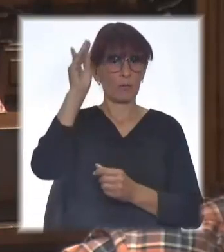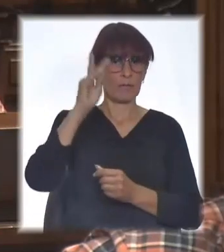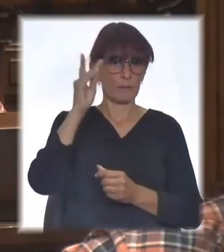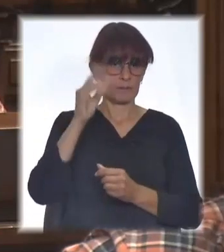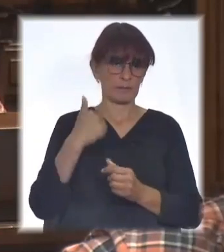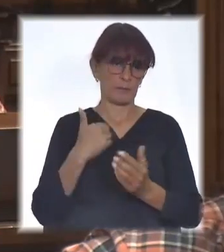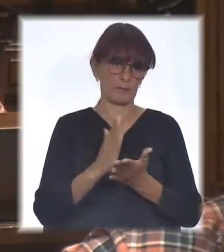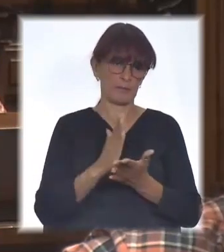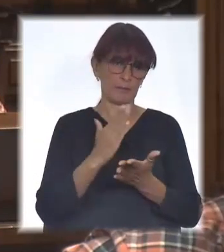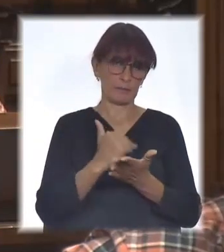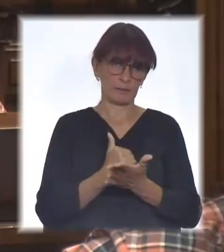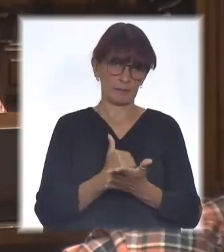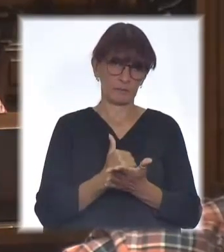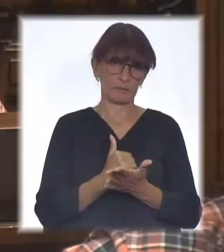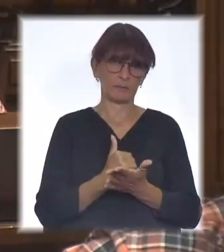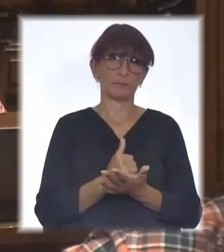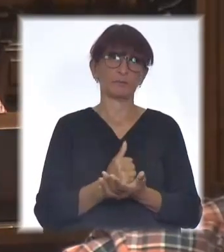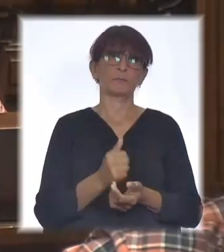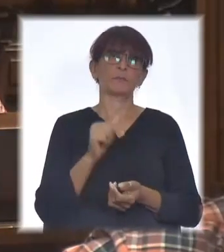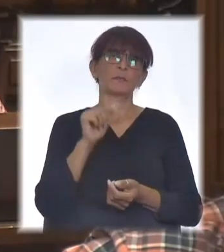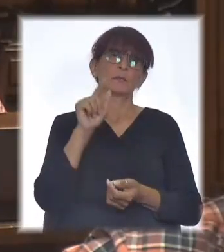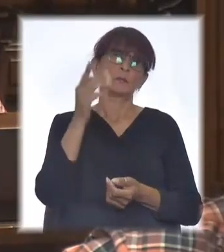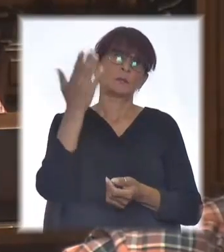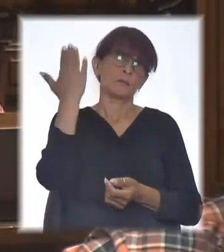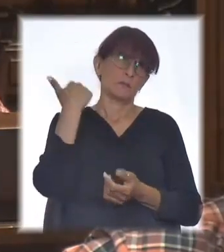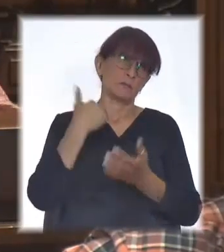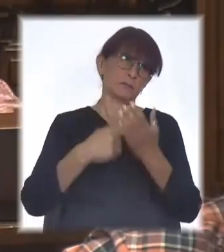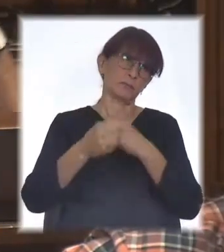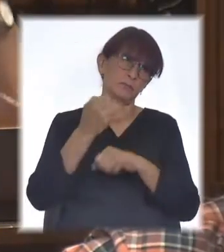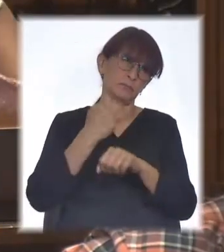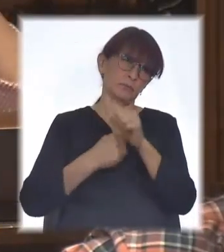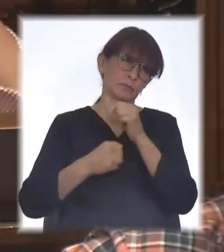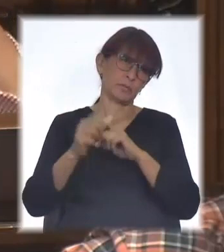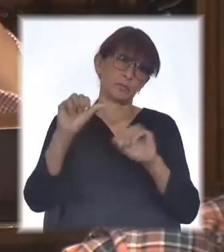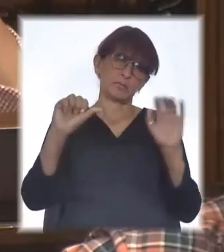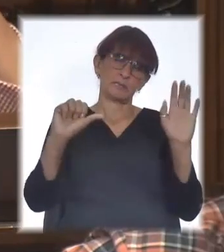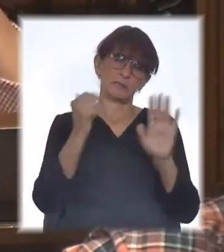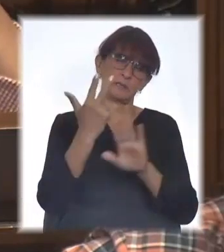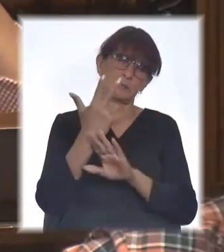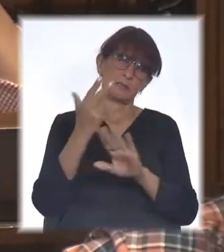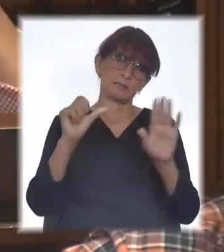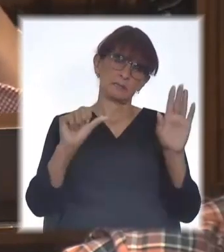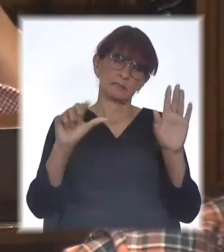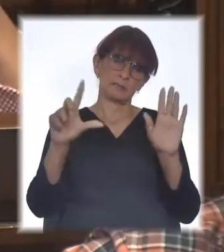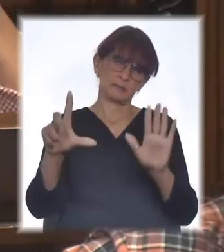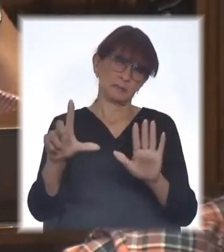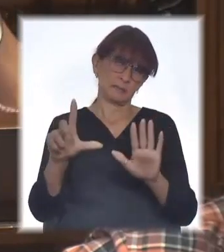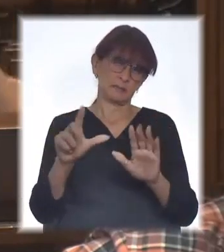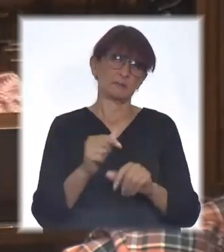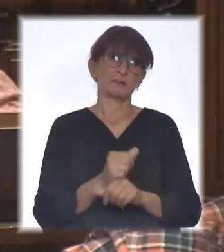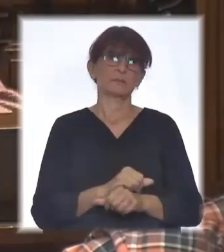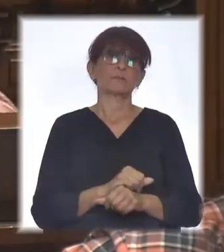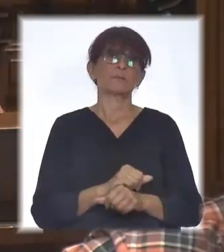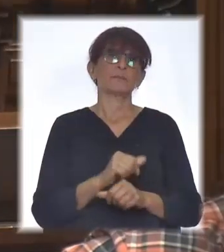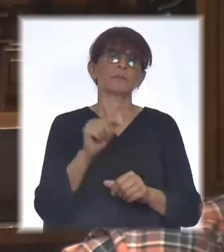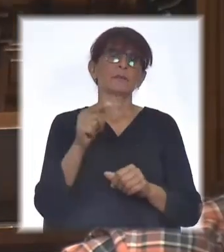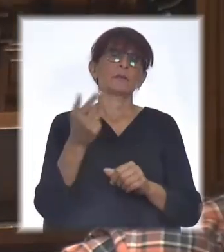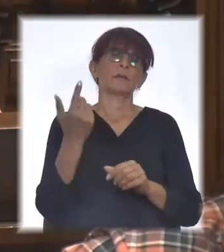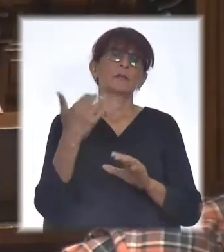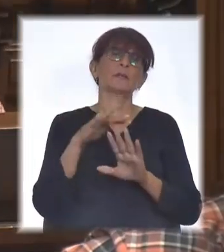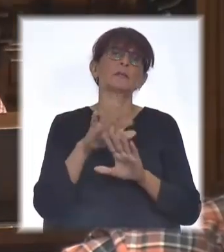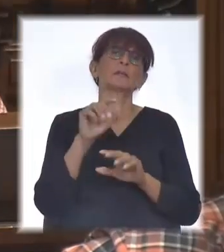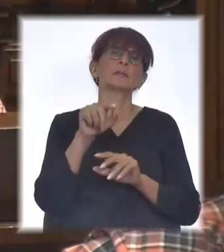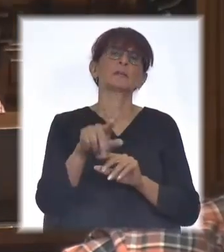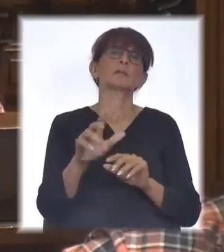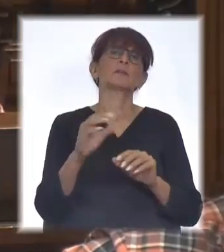departamento allá por los años 63 67 integrando